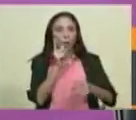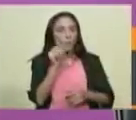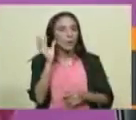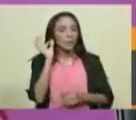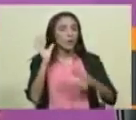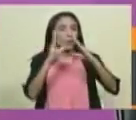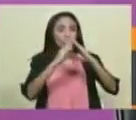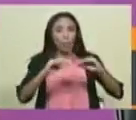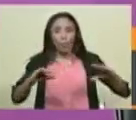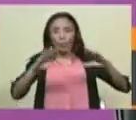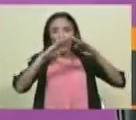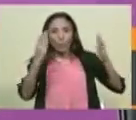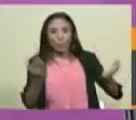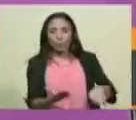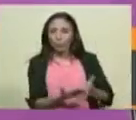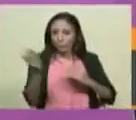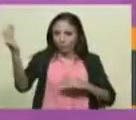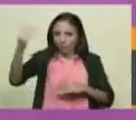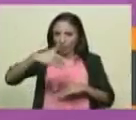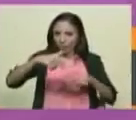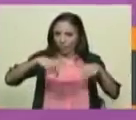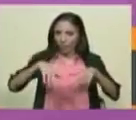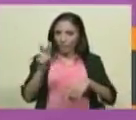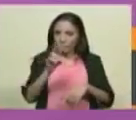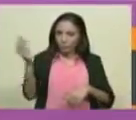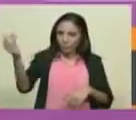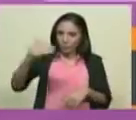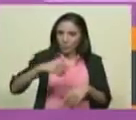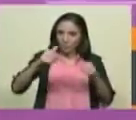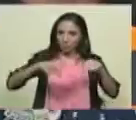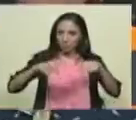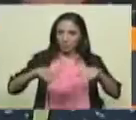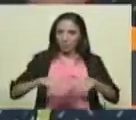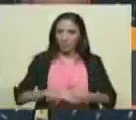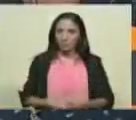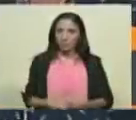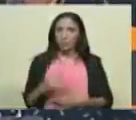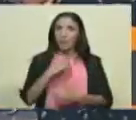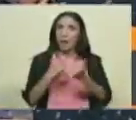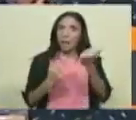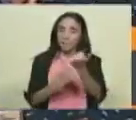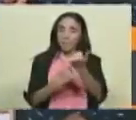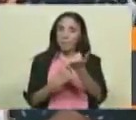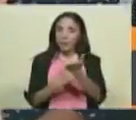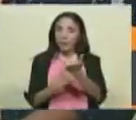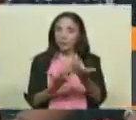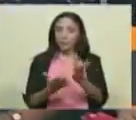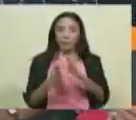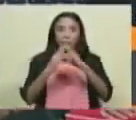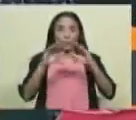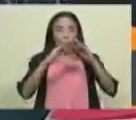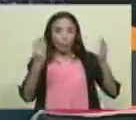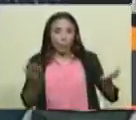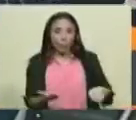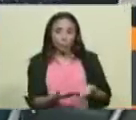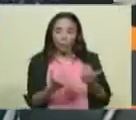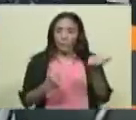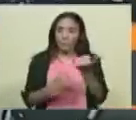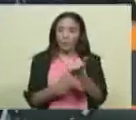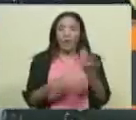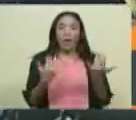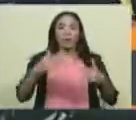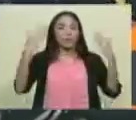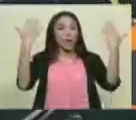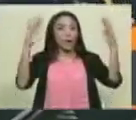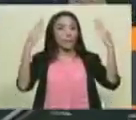mundo que vinieron a nuestro país a traer la solidaridad del mundo entero con Venezuela. Vamos a darle un